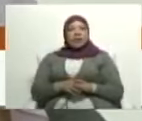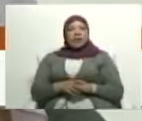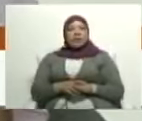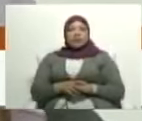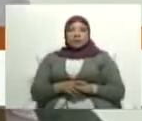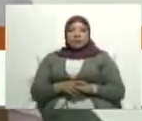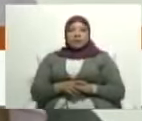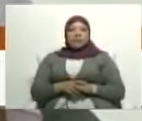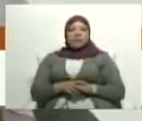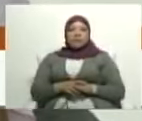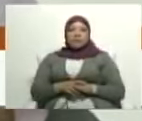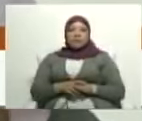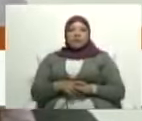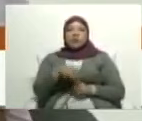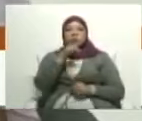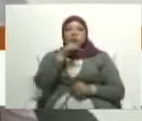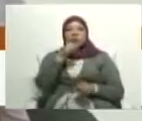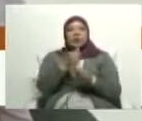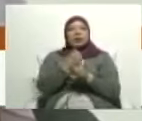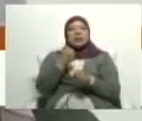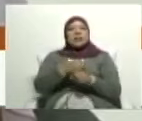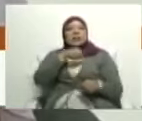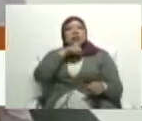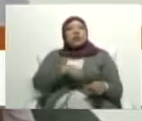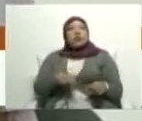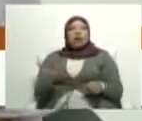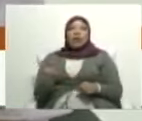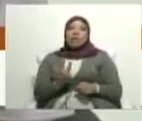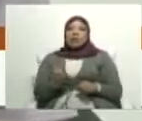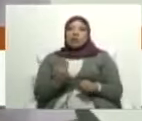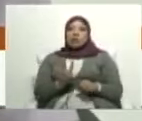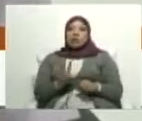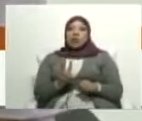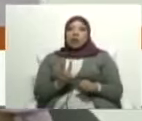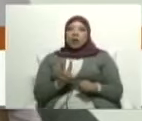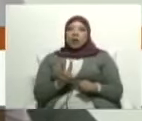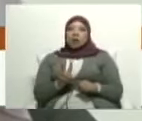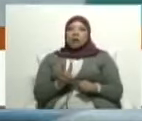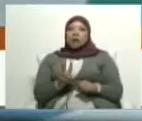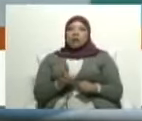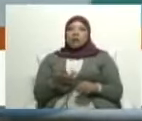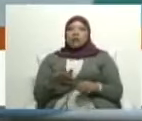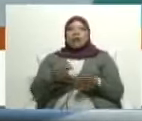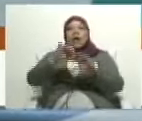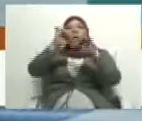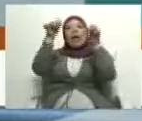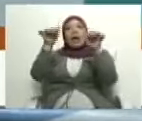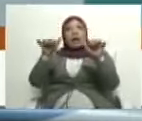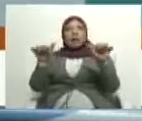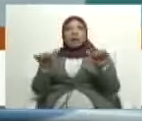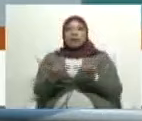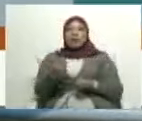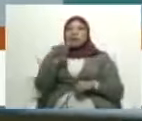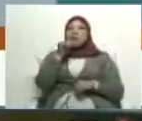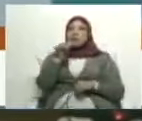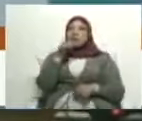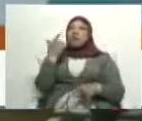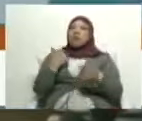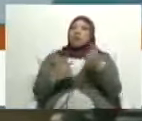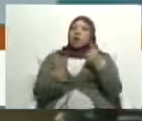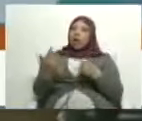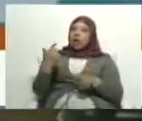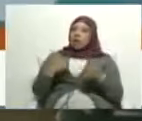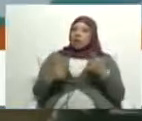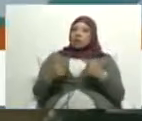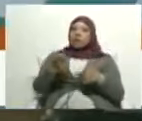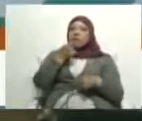Casal, nutridas de historia de Venezuela, de nuestros artistas, de nuestros poetas, de nuestros escritores,